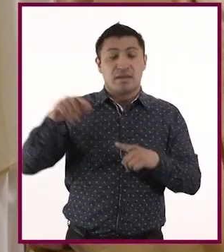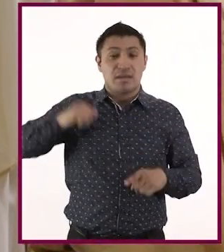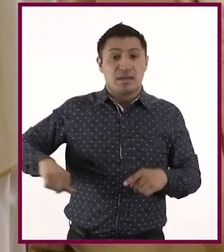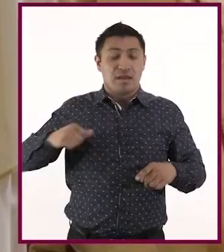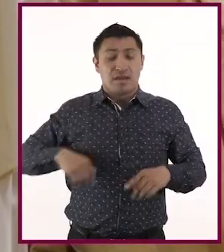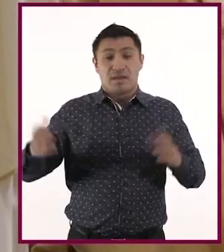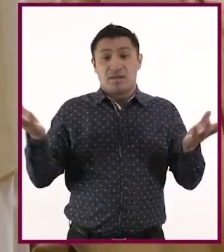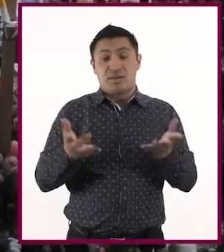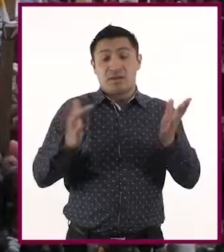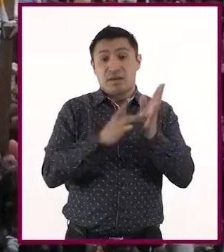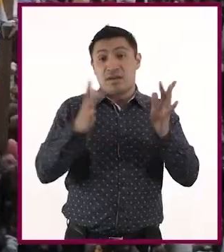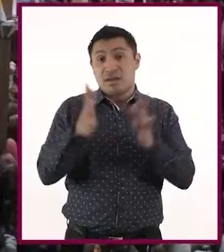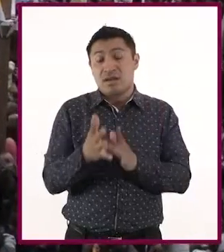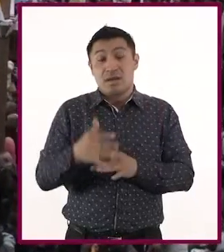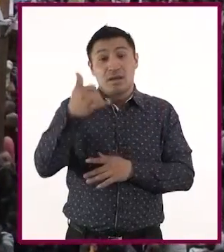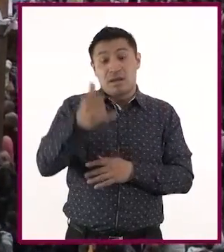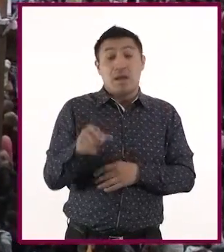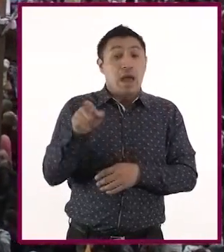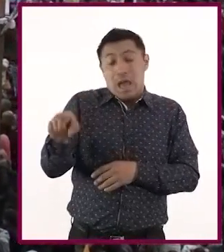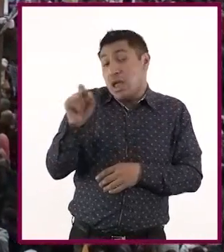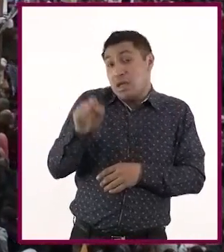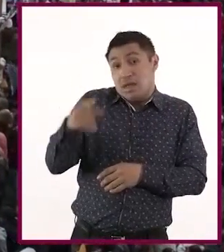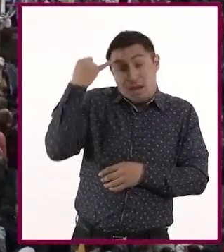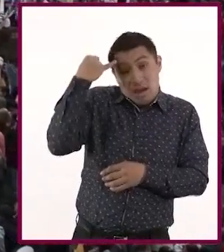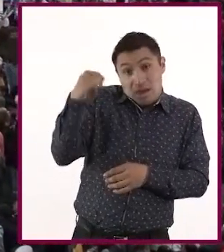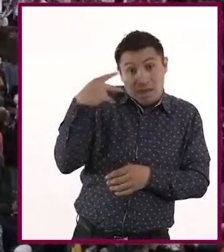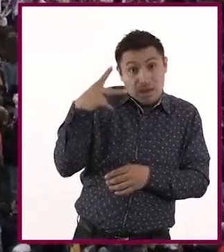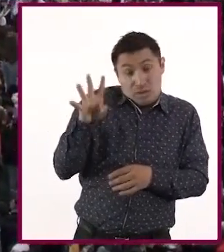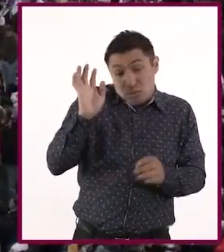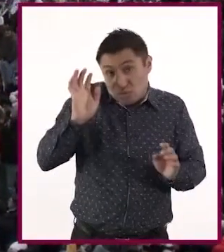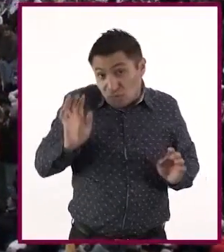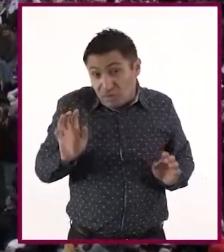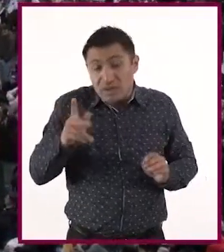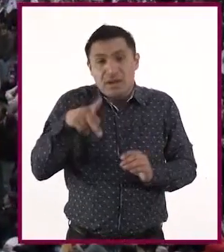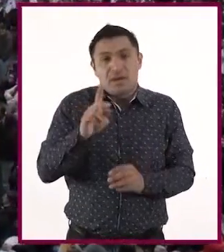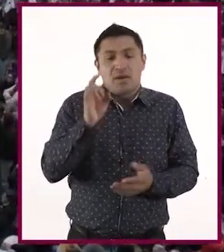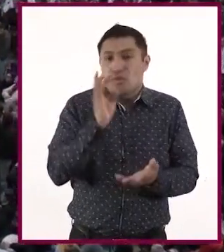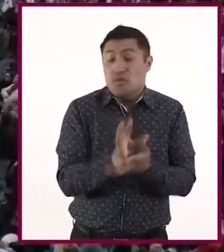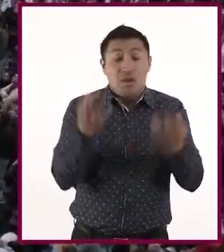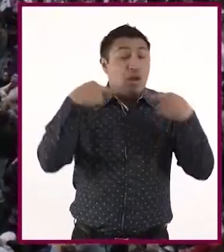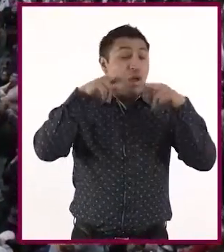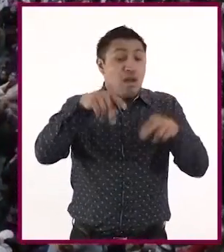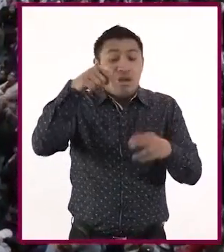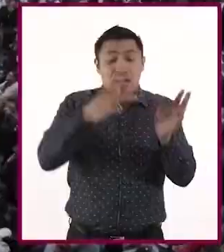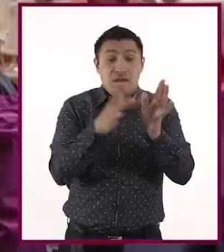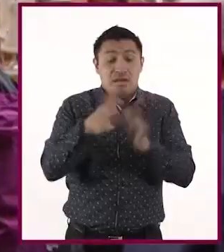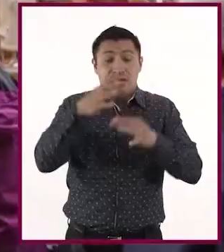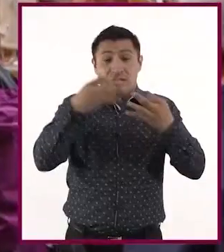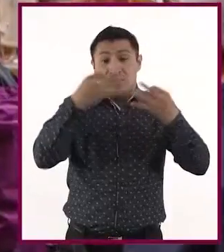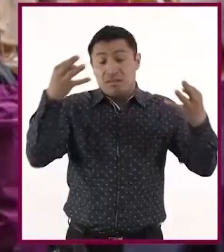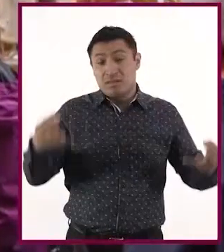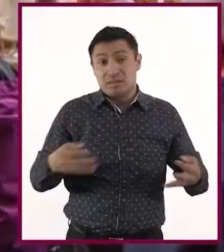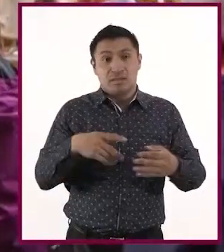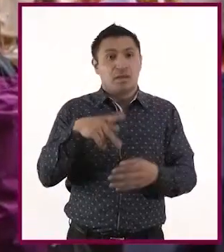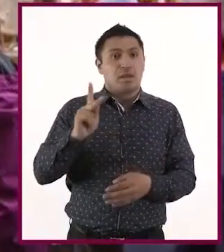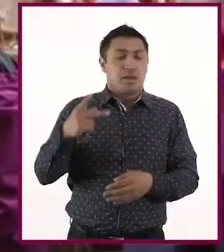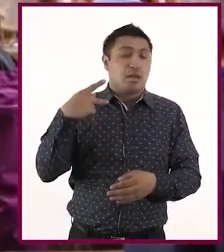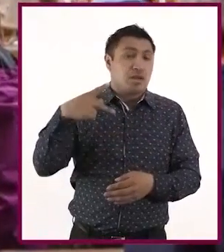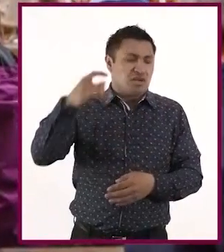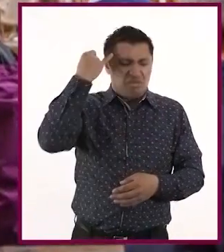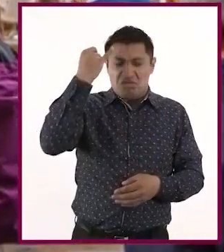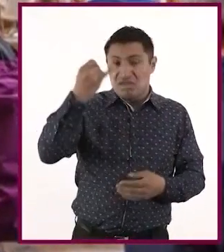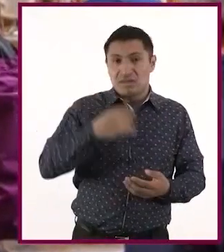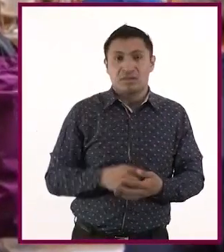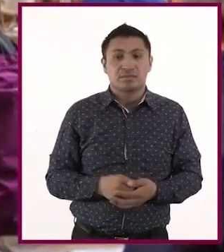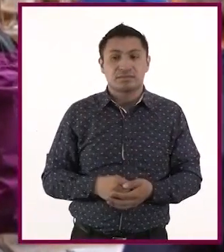por Jesucristo, y por lo tanto, la única representante de Cristo en la tierra. El término católica se refiere a su carácter